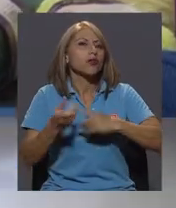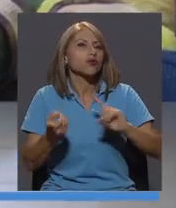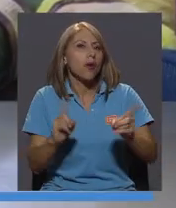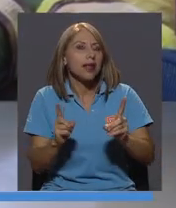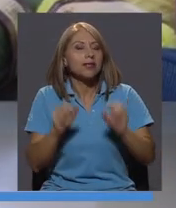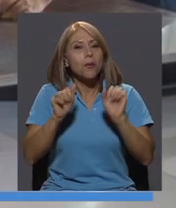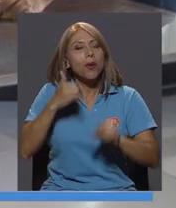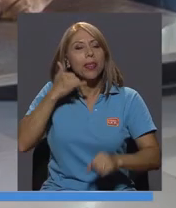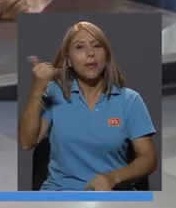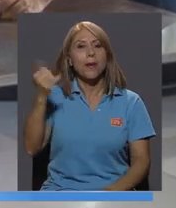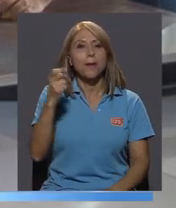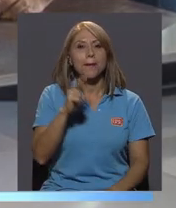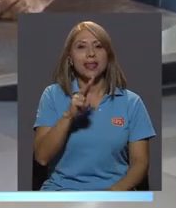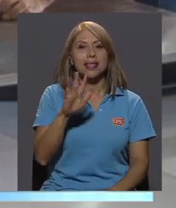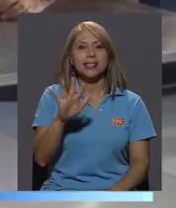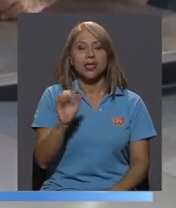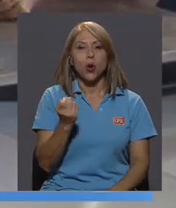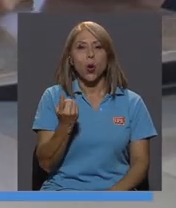puede comunicarse al